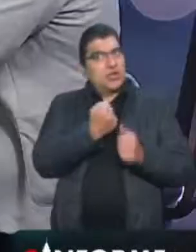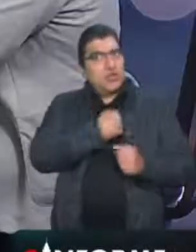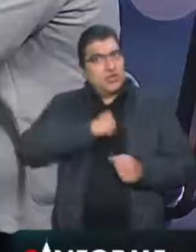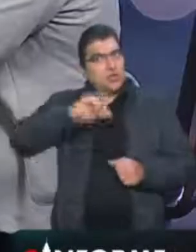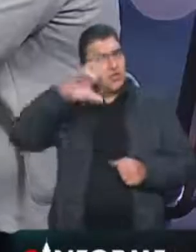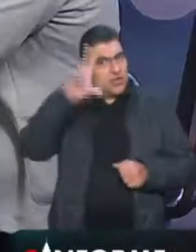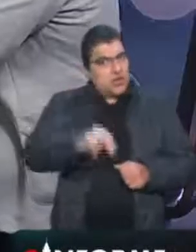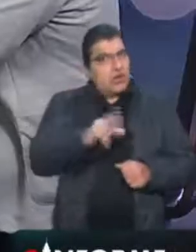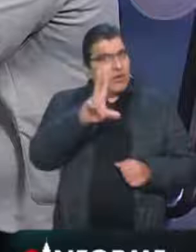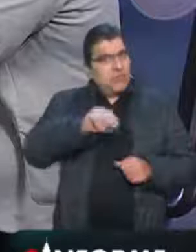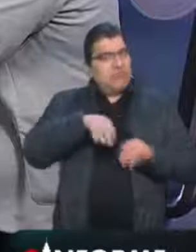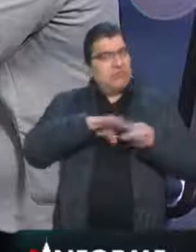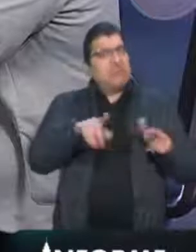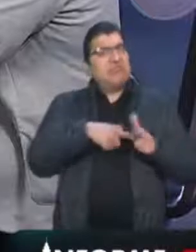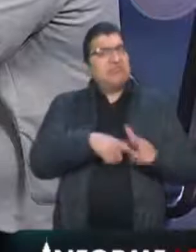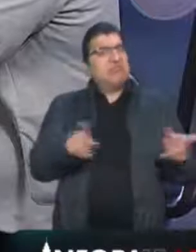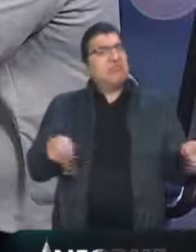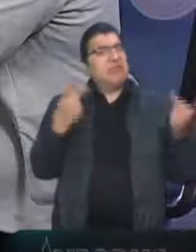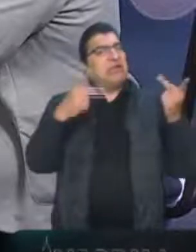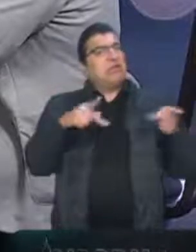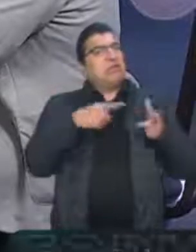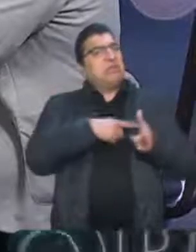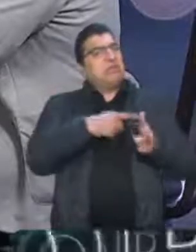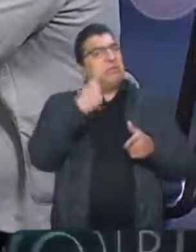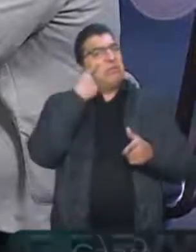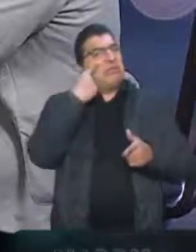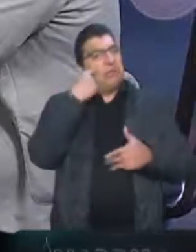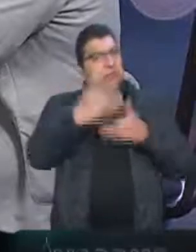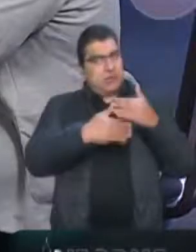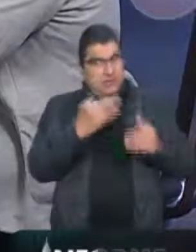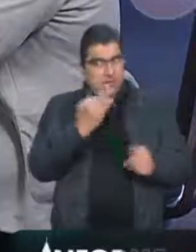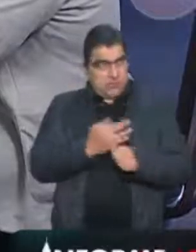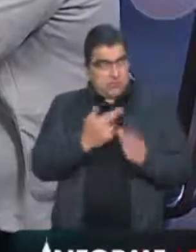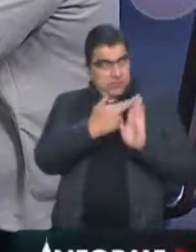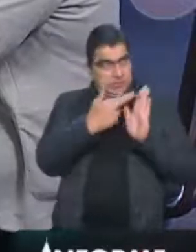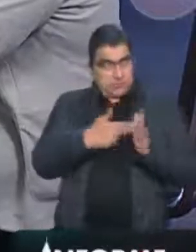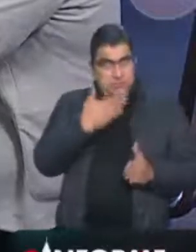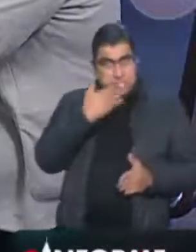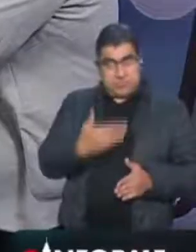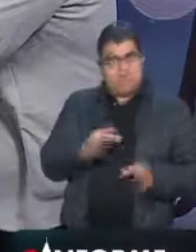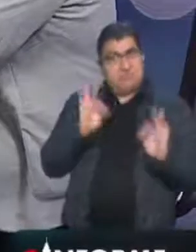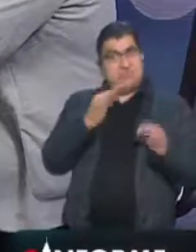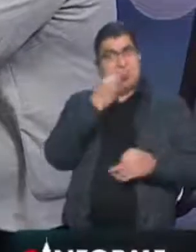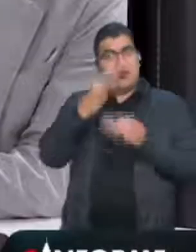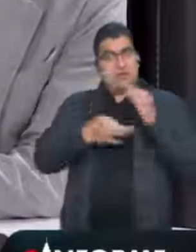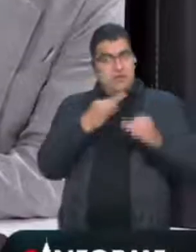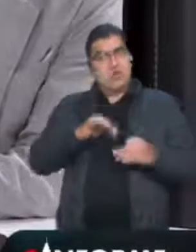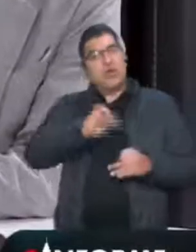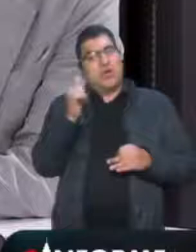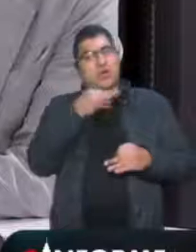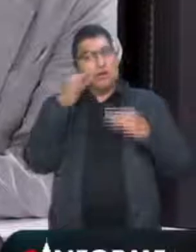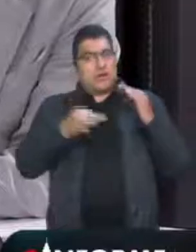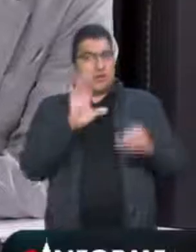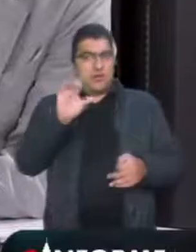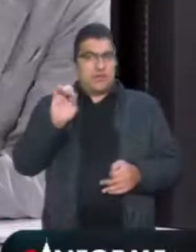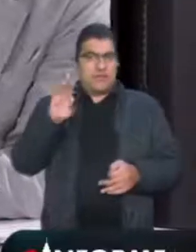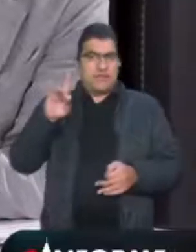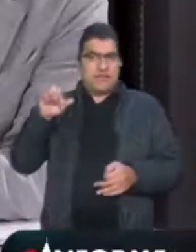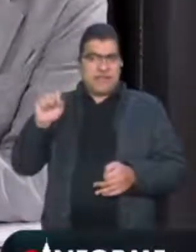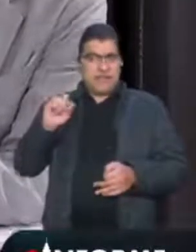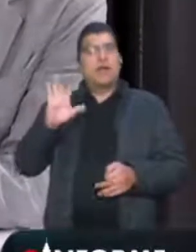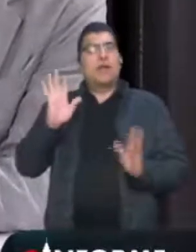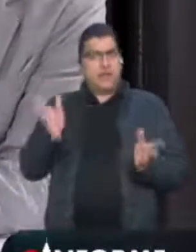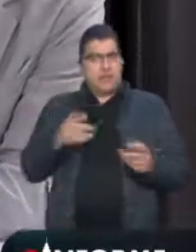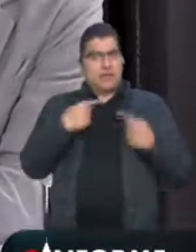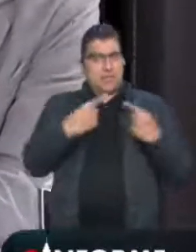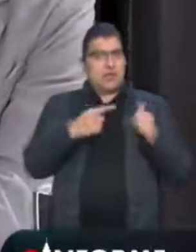qué, y seguían apareciendo consistentemente. Es una muy buena noticia. Dióxido de cloro. Y otra buena noticia también, la Cofepris ya está en pláticas